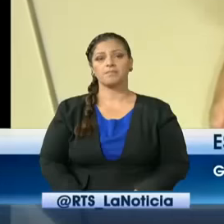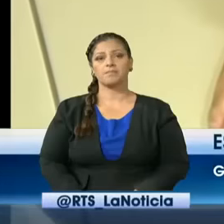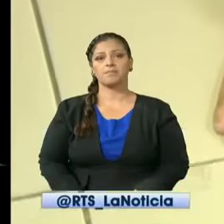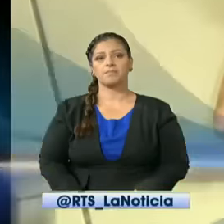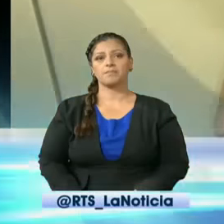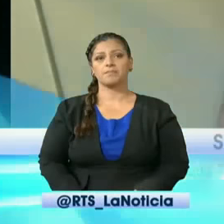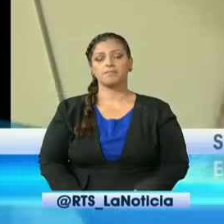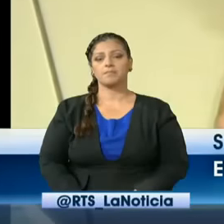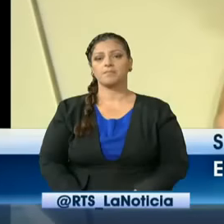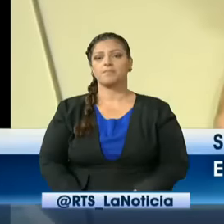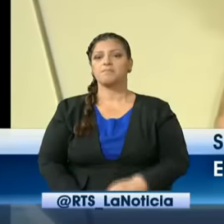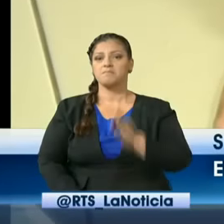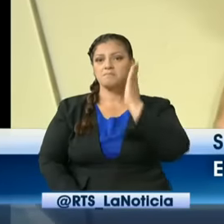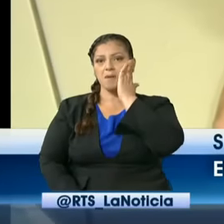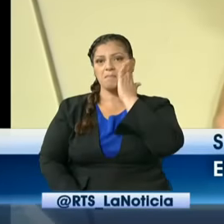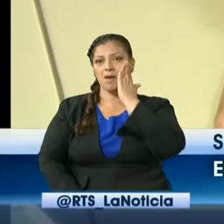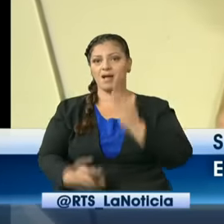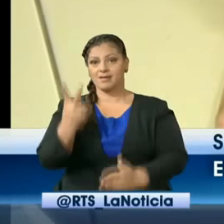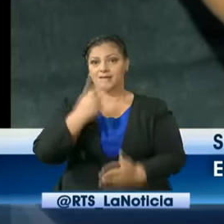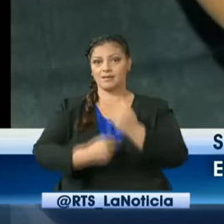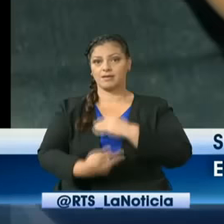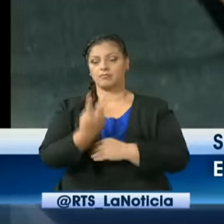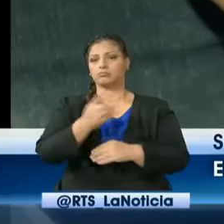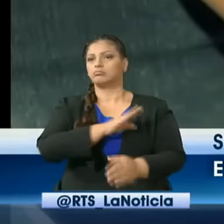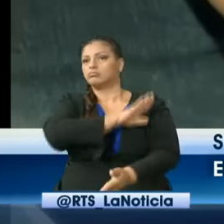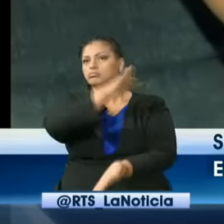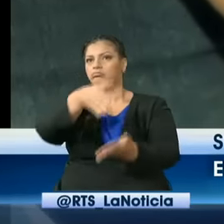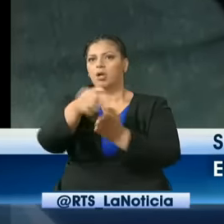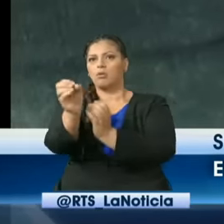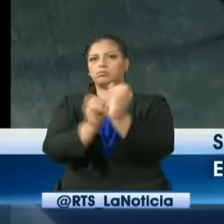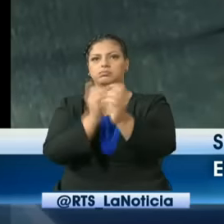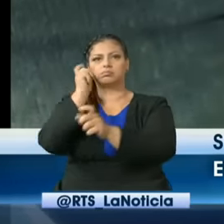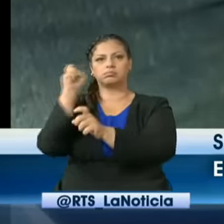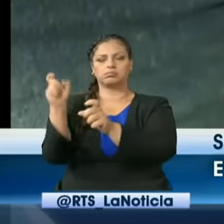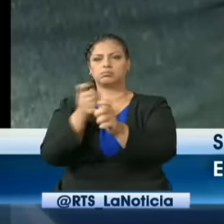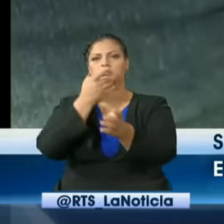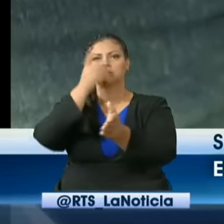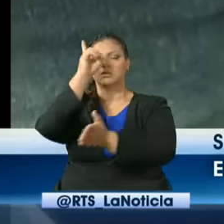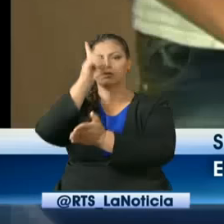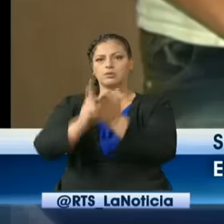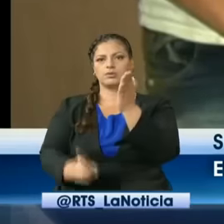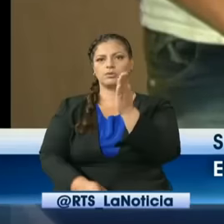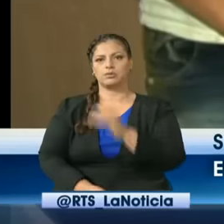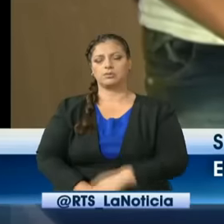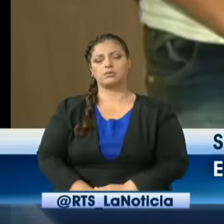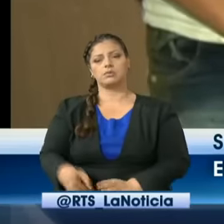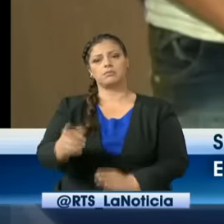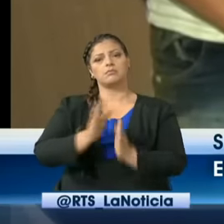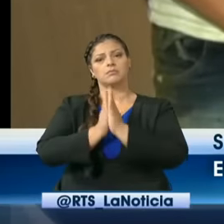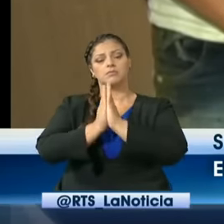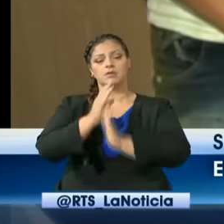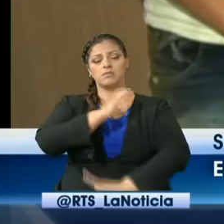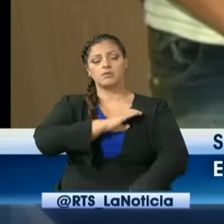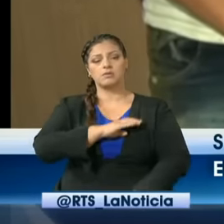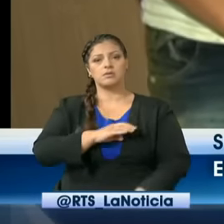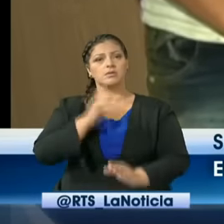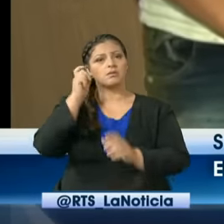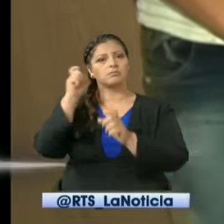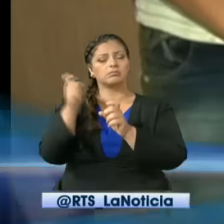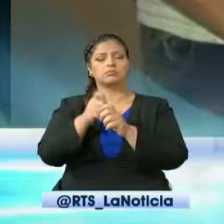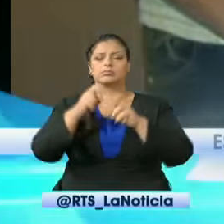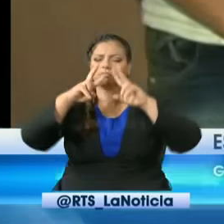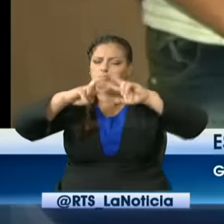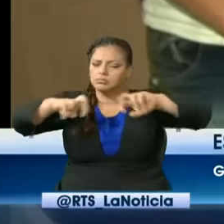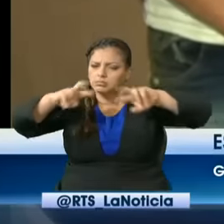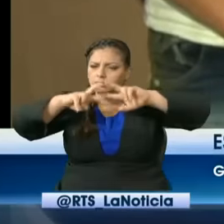nosotros. Ambas mujeres con las huellas de las agresiones denunciaron lo ocurrido a la espera que la policía y fiscalía